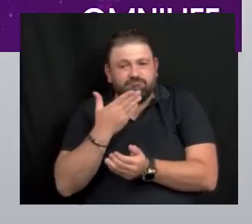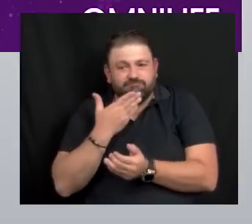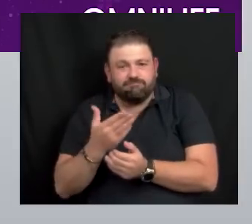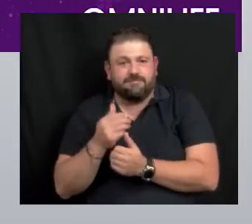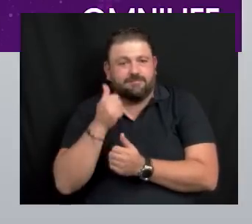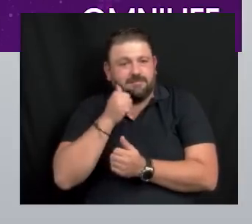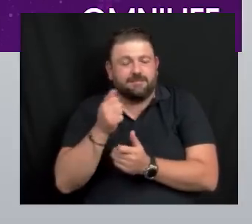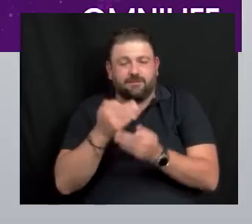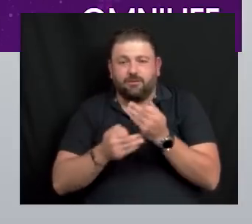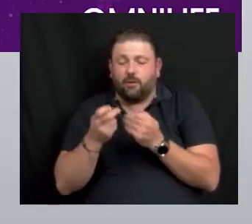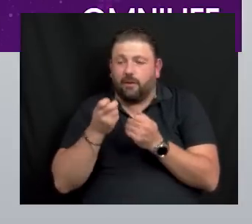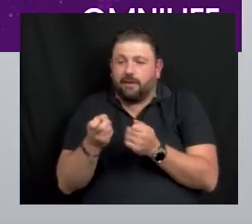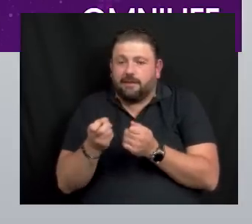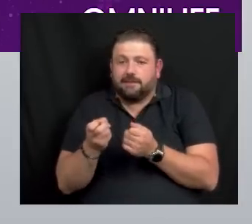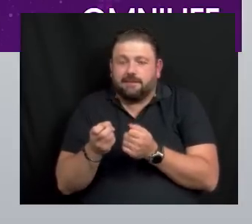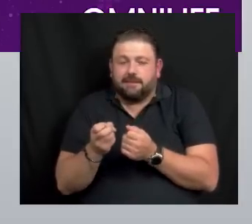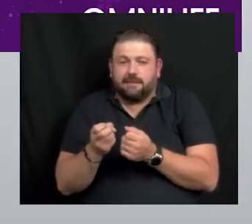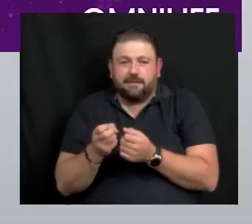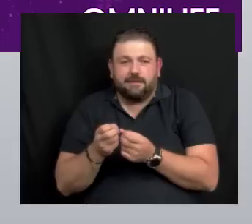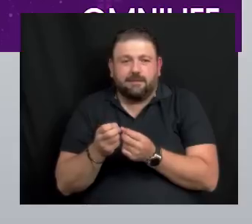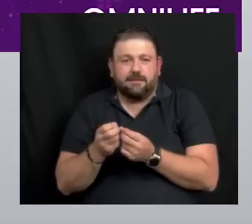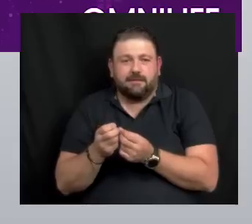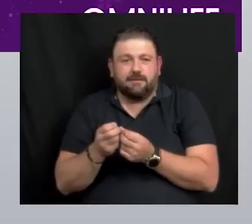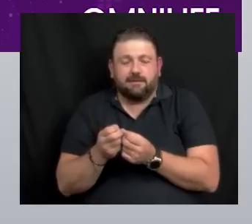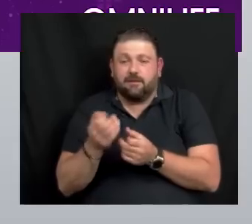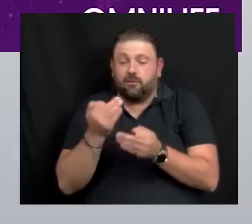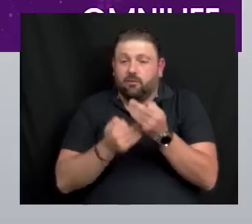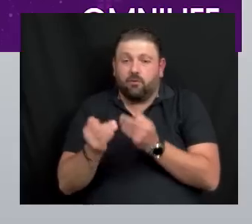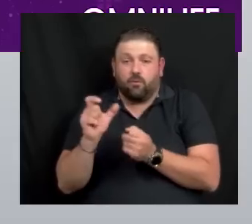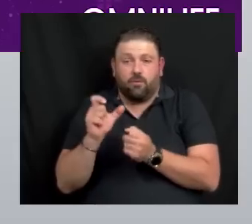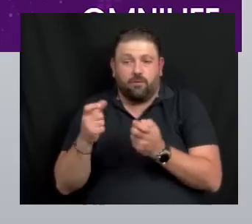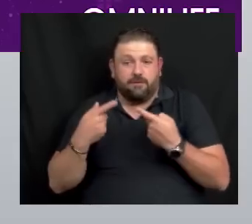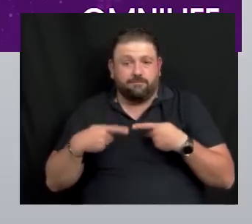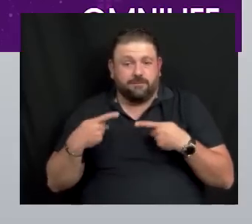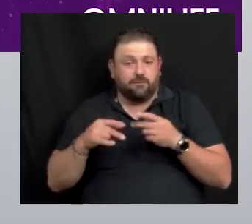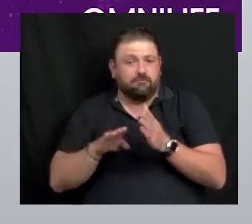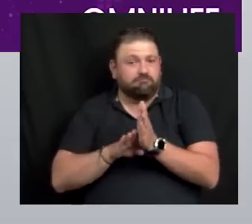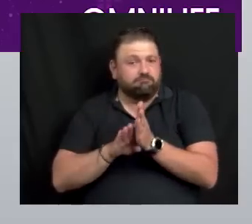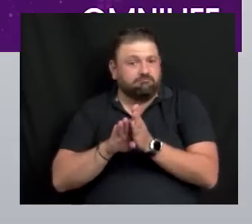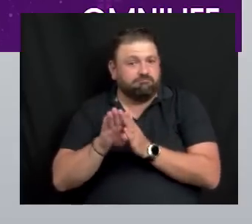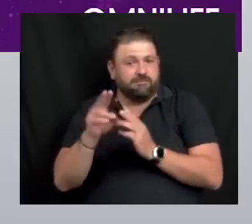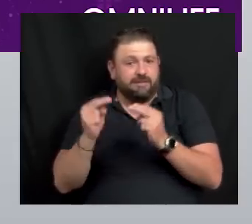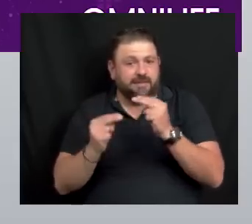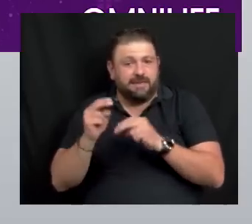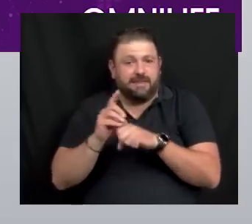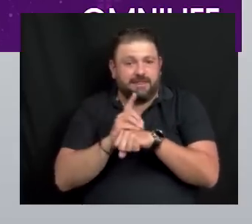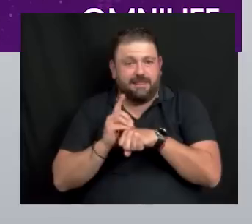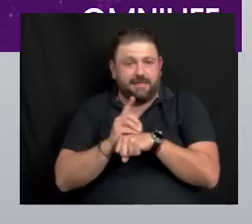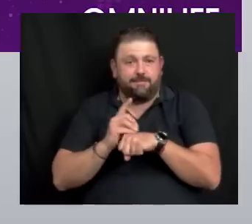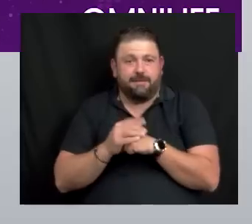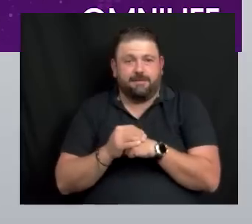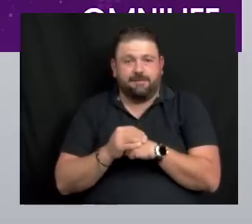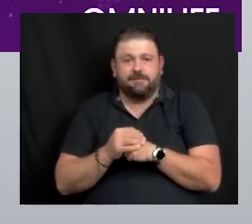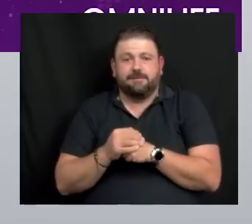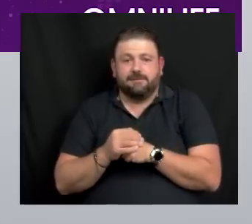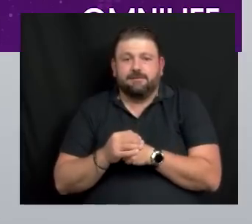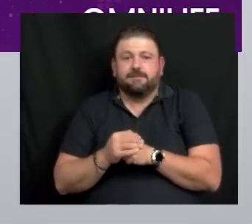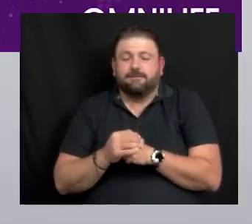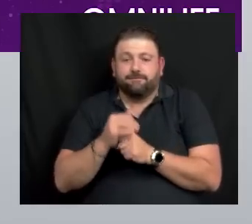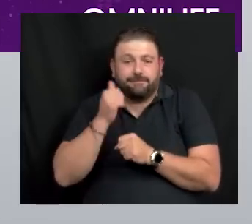se van a Japón estos excelentes diamantes este enero. Es algo que...